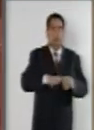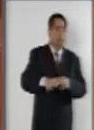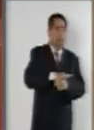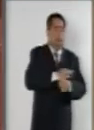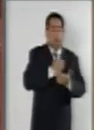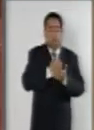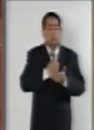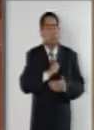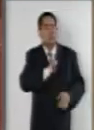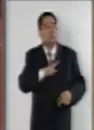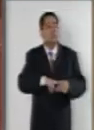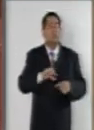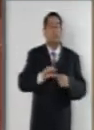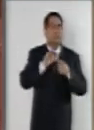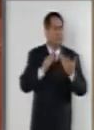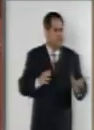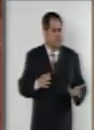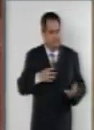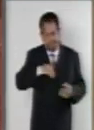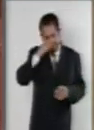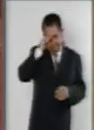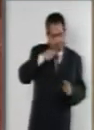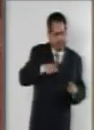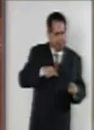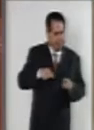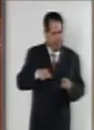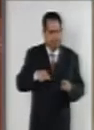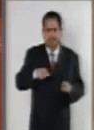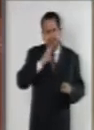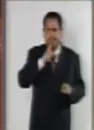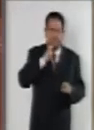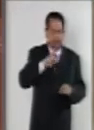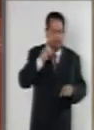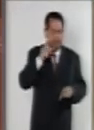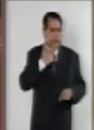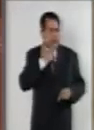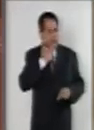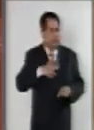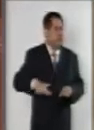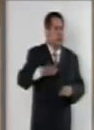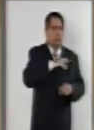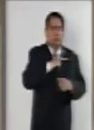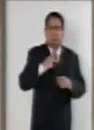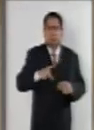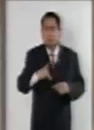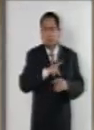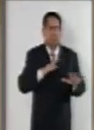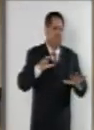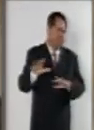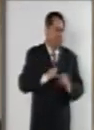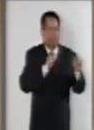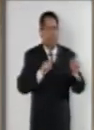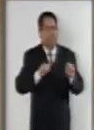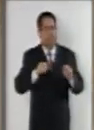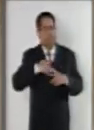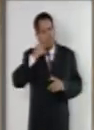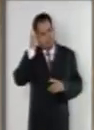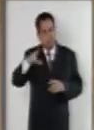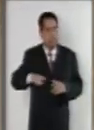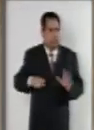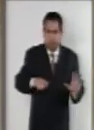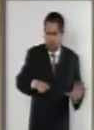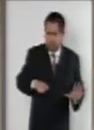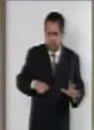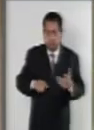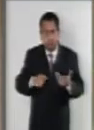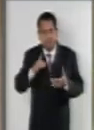económicas especiales cuando se considere que son por causas de utilidad pública, cuando en realidad es por causa de utilidad privada.